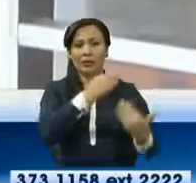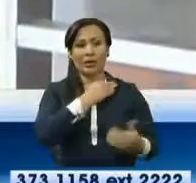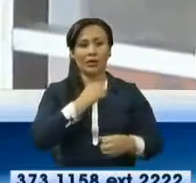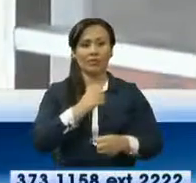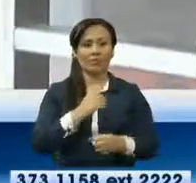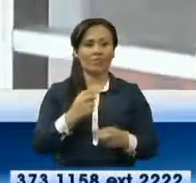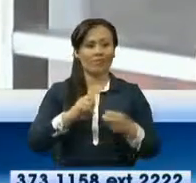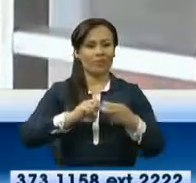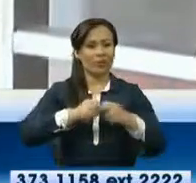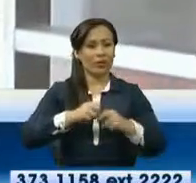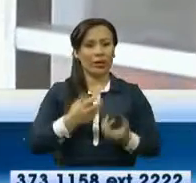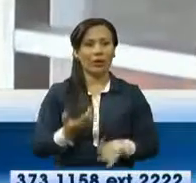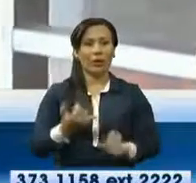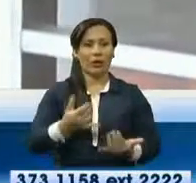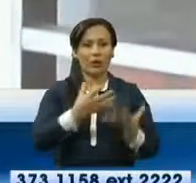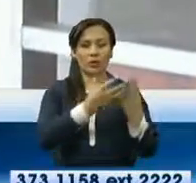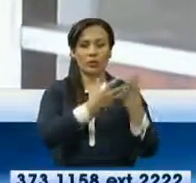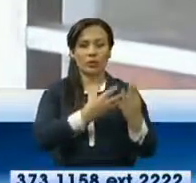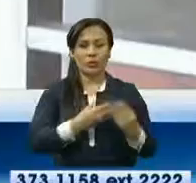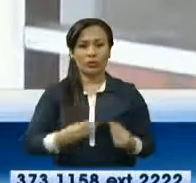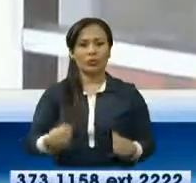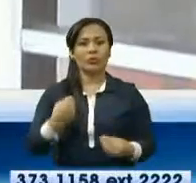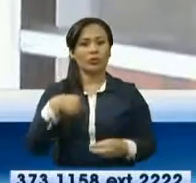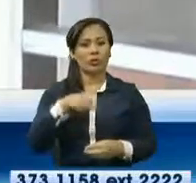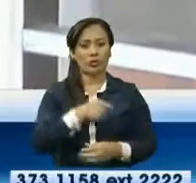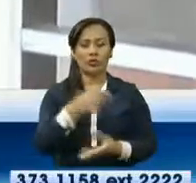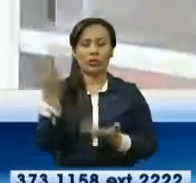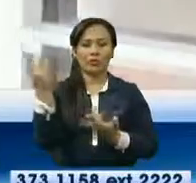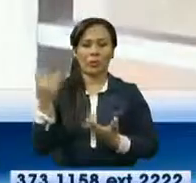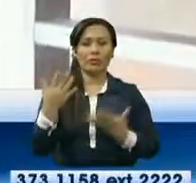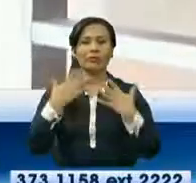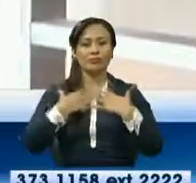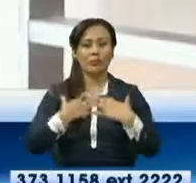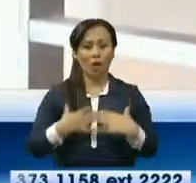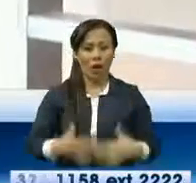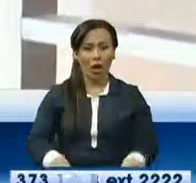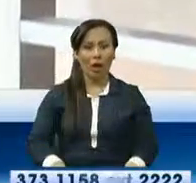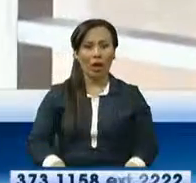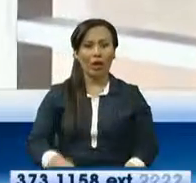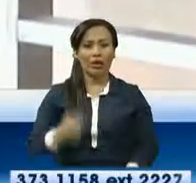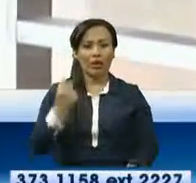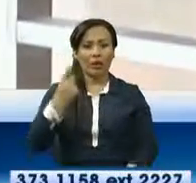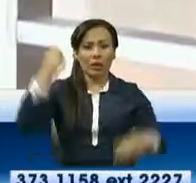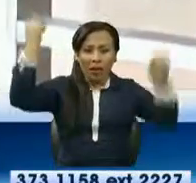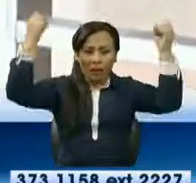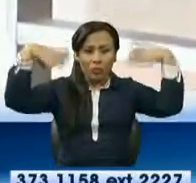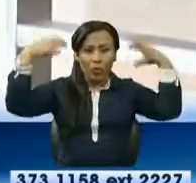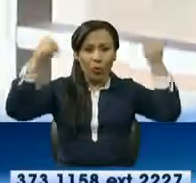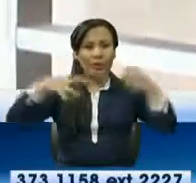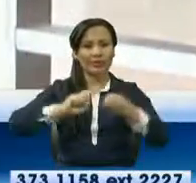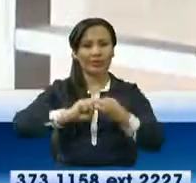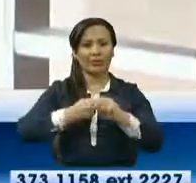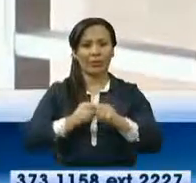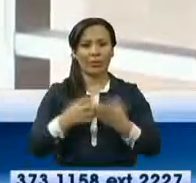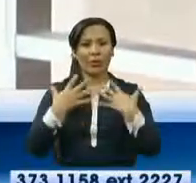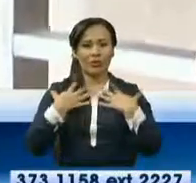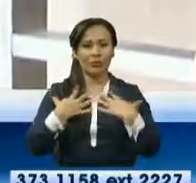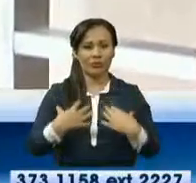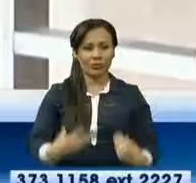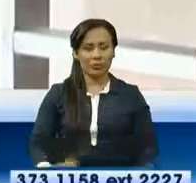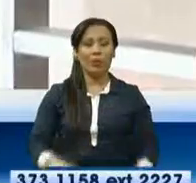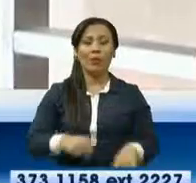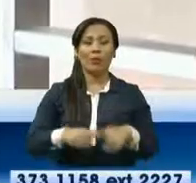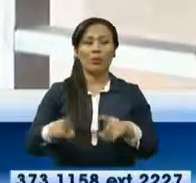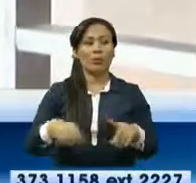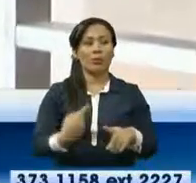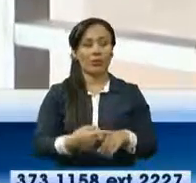perfecta. Y que no, lo menos que podemos esperar es salir mojados. Y yo estoy de acuerdo con él, es verdad. Pero cuando uno está en una